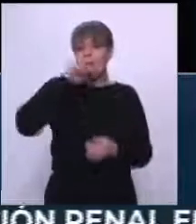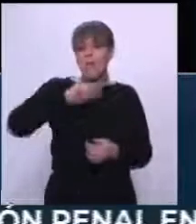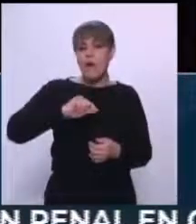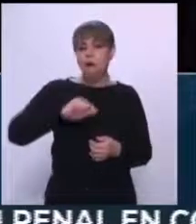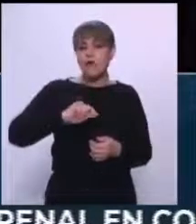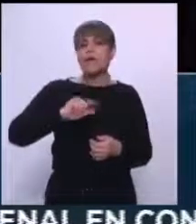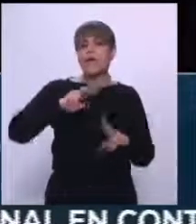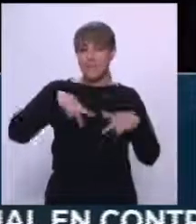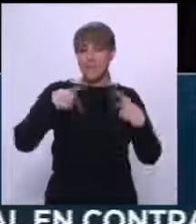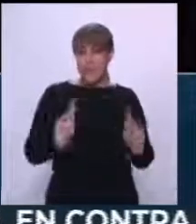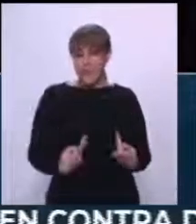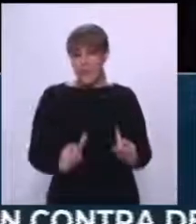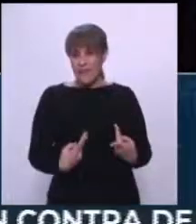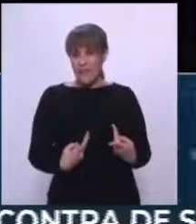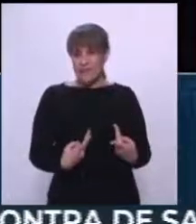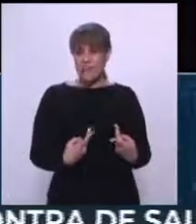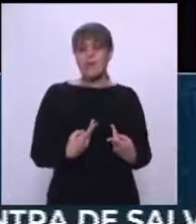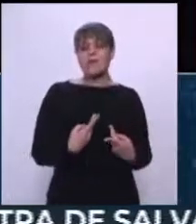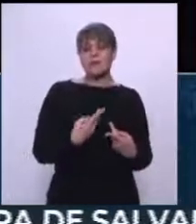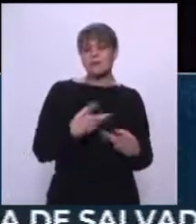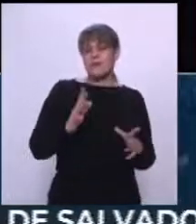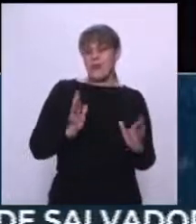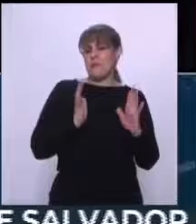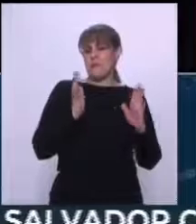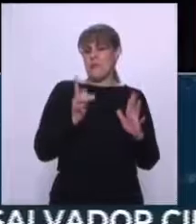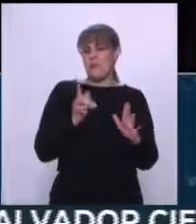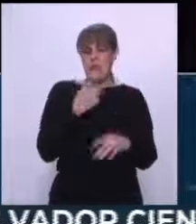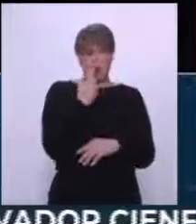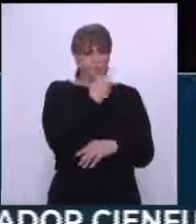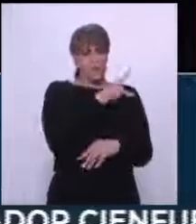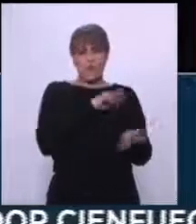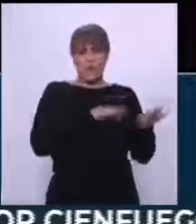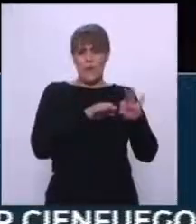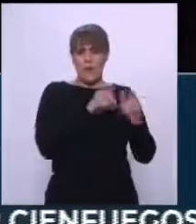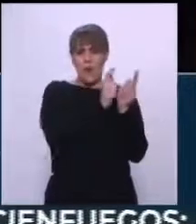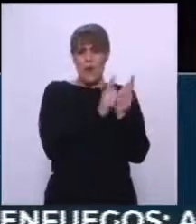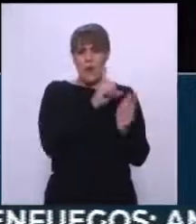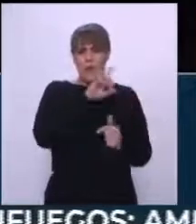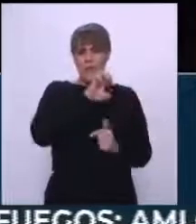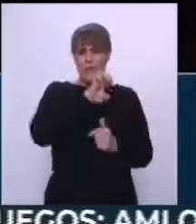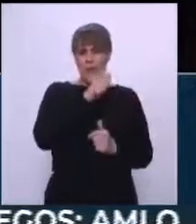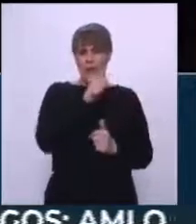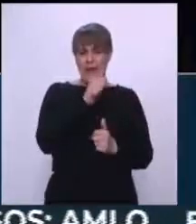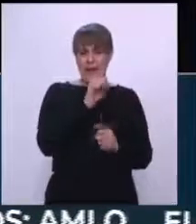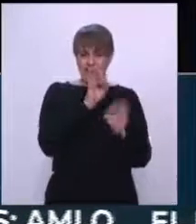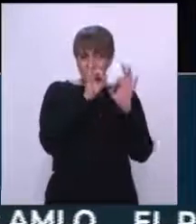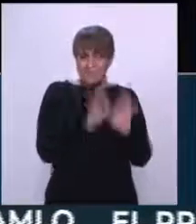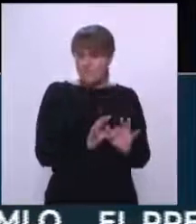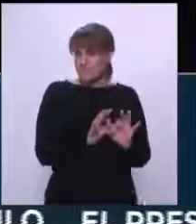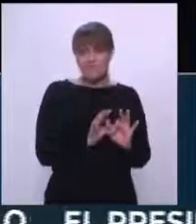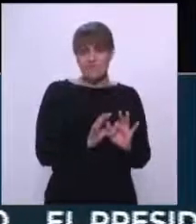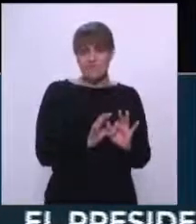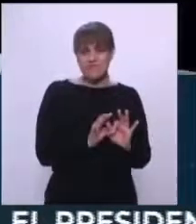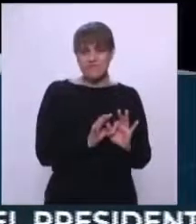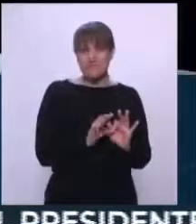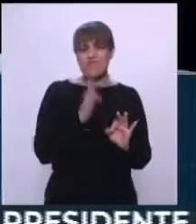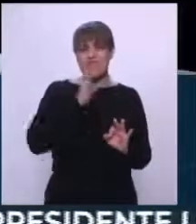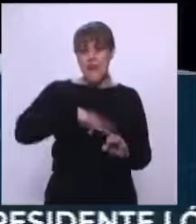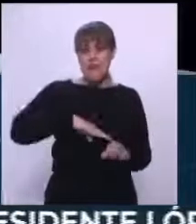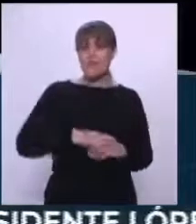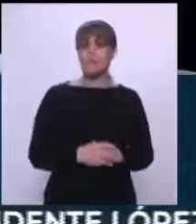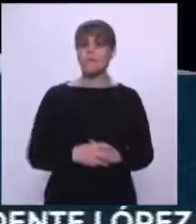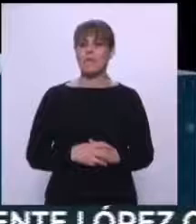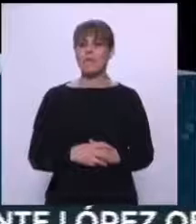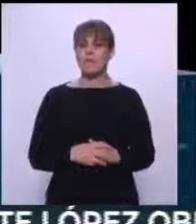Me sorprende mucho el trabajo de la DEA. Me parece un trabajo de muy dudosa calidad. Guadalupe, sin duda,